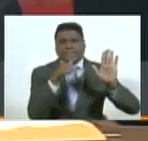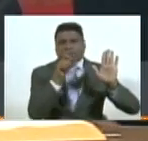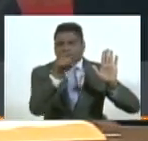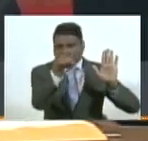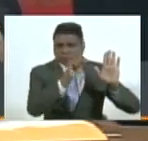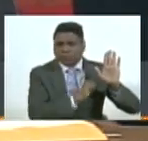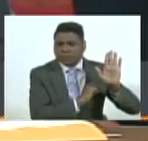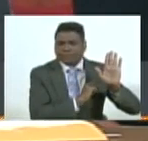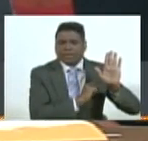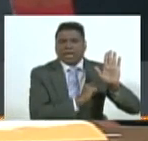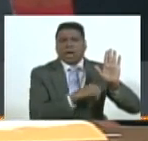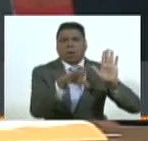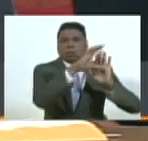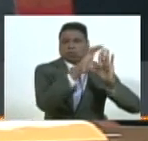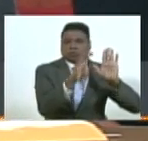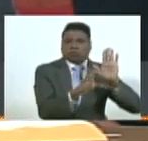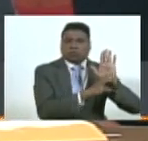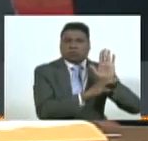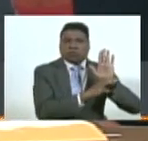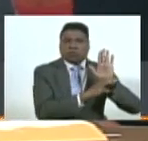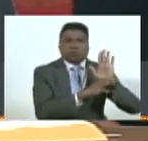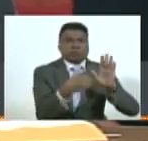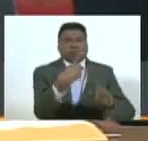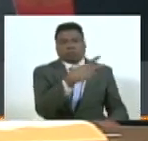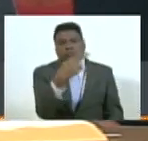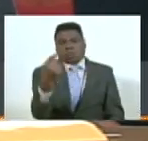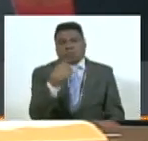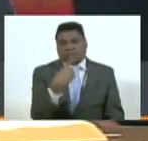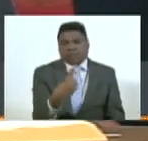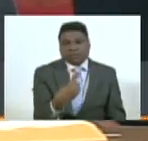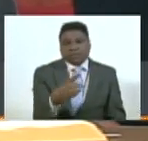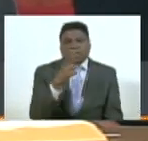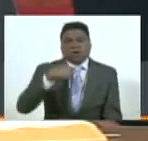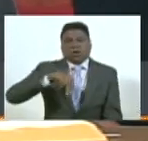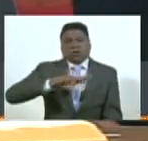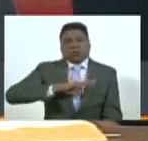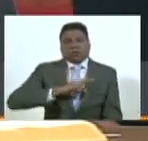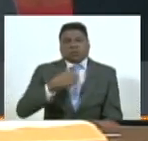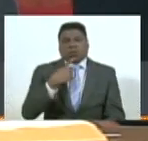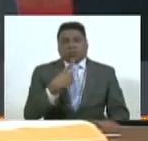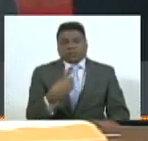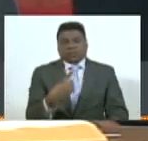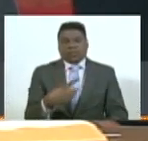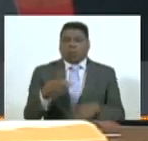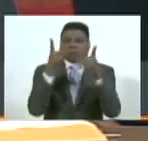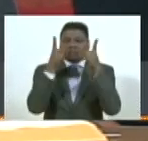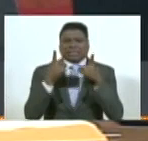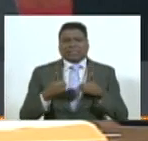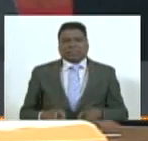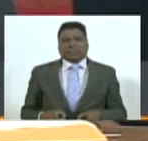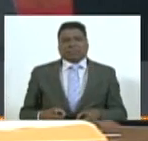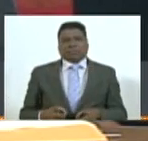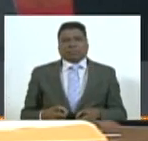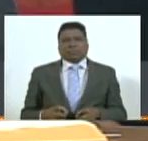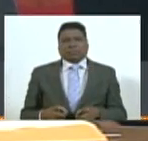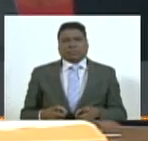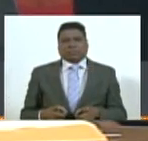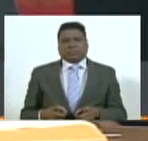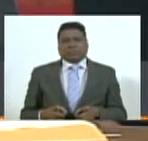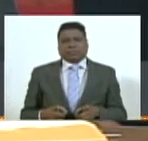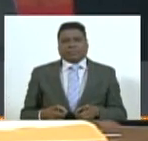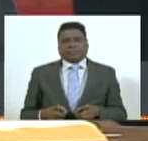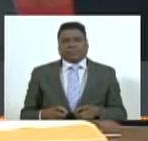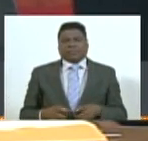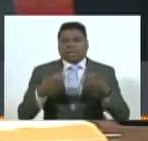la Constitución no lo establece, consideramos que debe ser una decisión que tome la